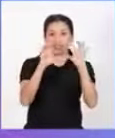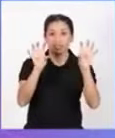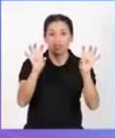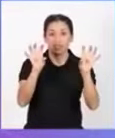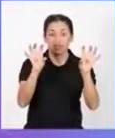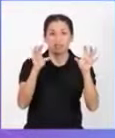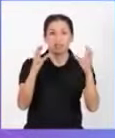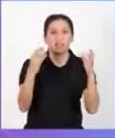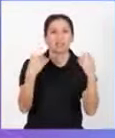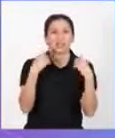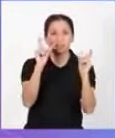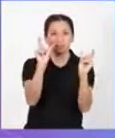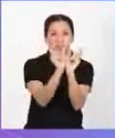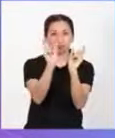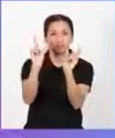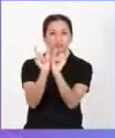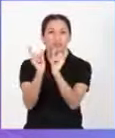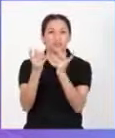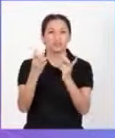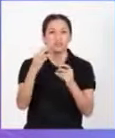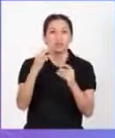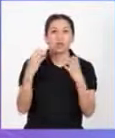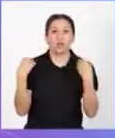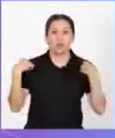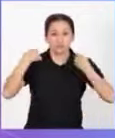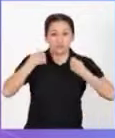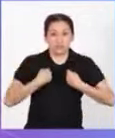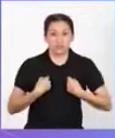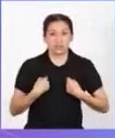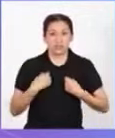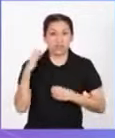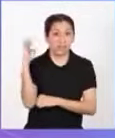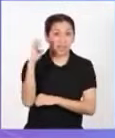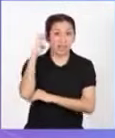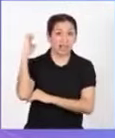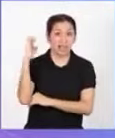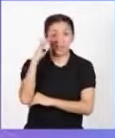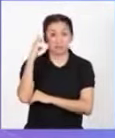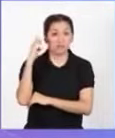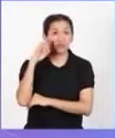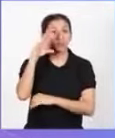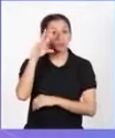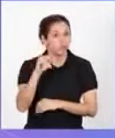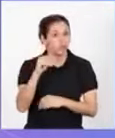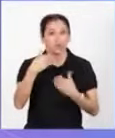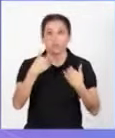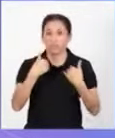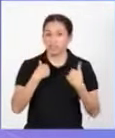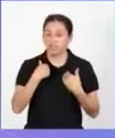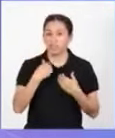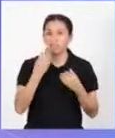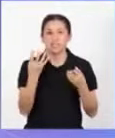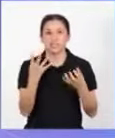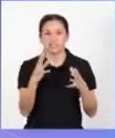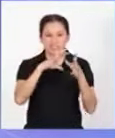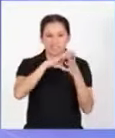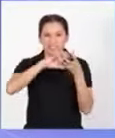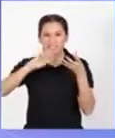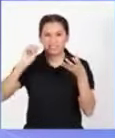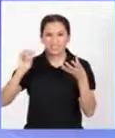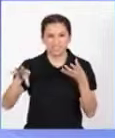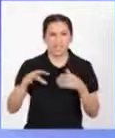palabras y separa las que componen la mochila de emergencia de las que no deben